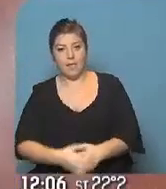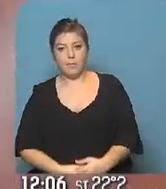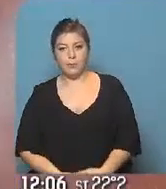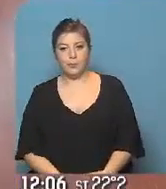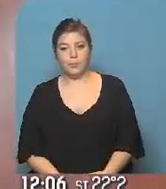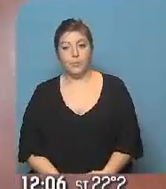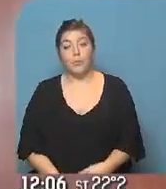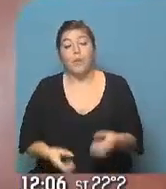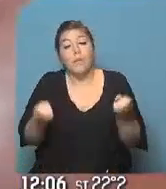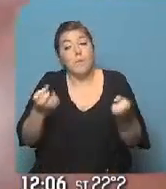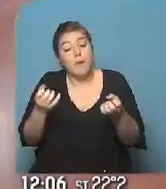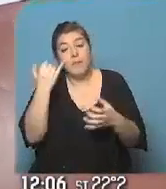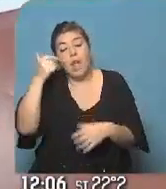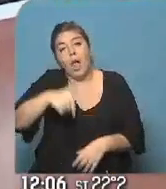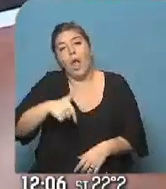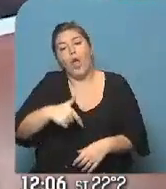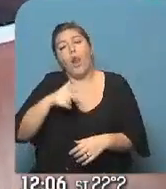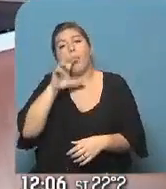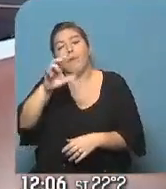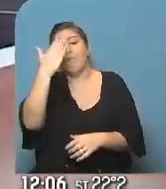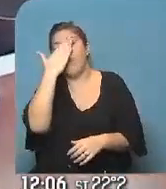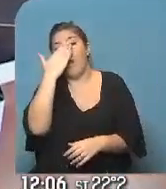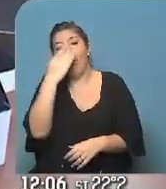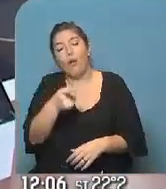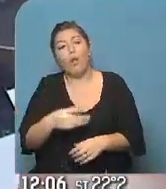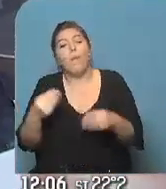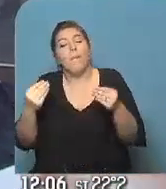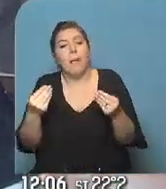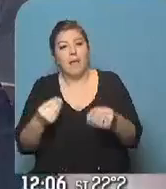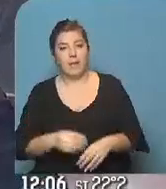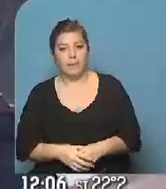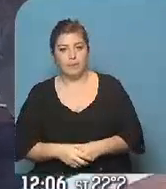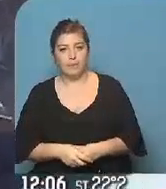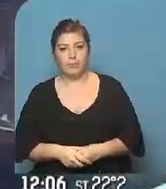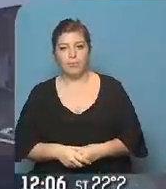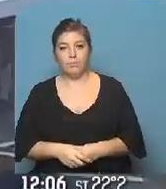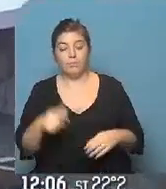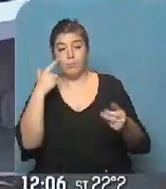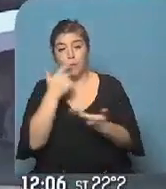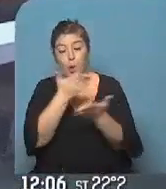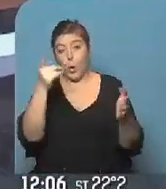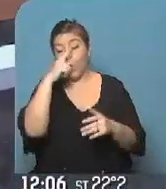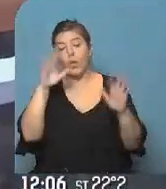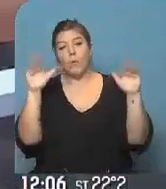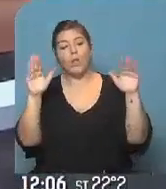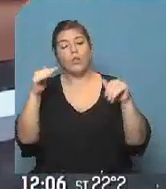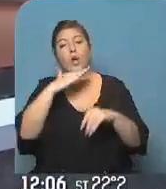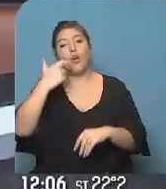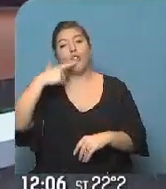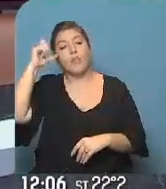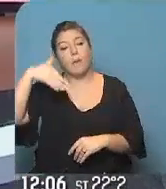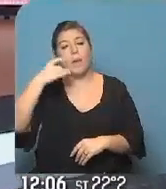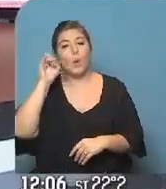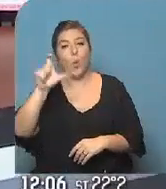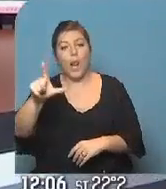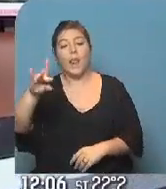bien fernando y nos ubicamos ahora a la provincia de córdoba para vivenciar lo que está haciendo el último adiós a josé manuel